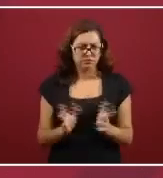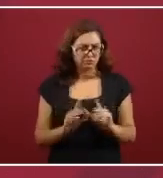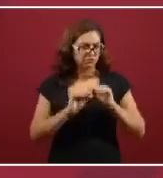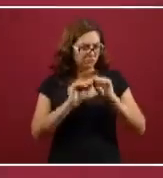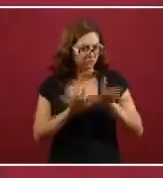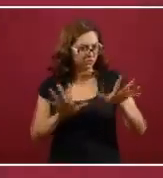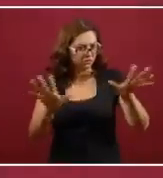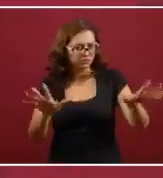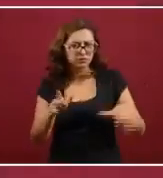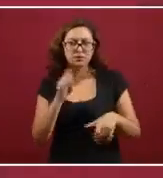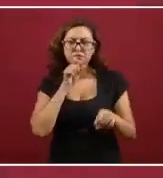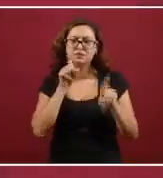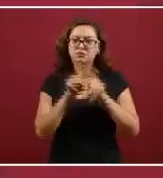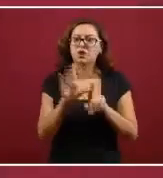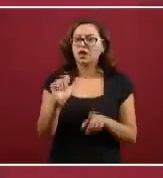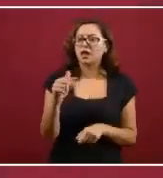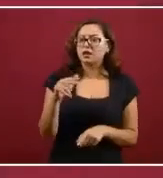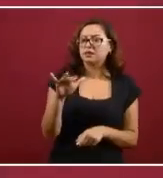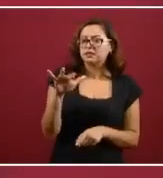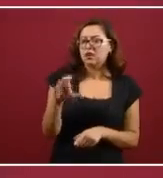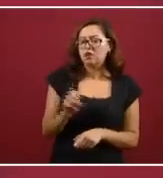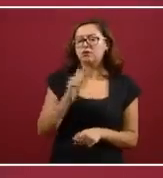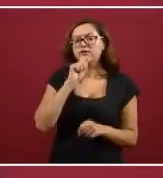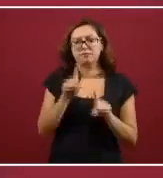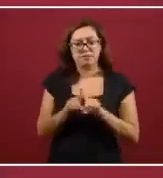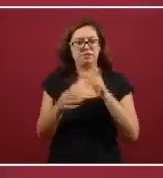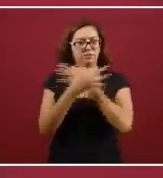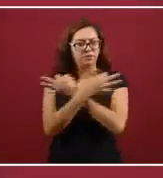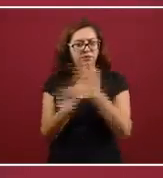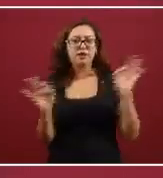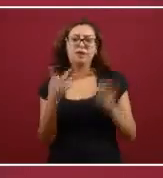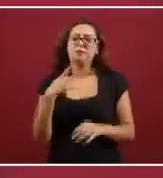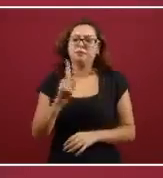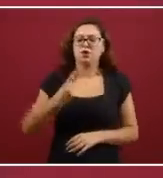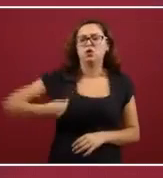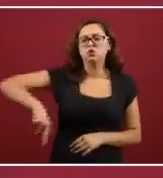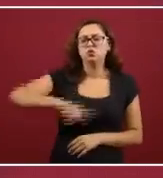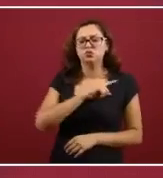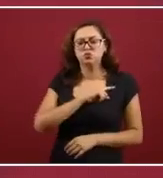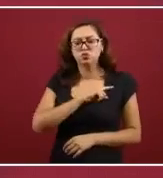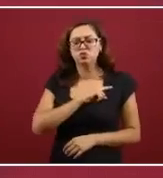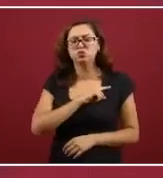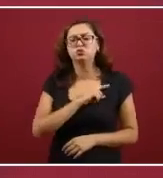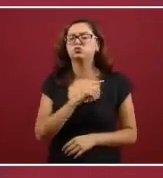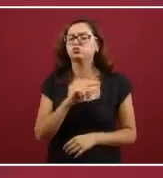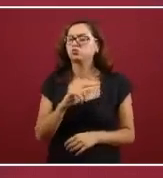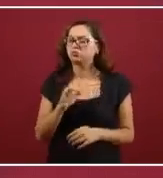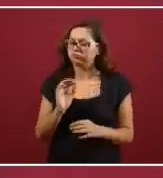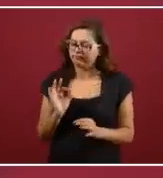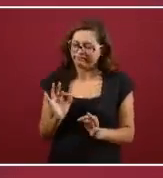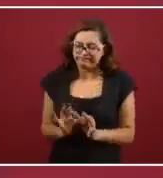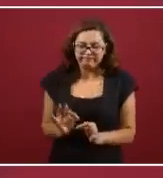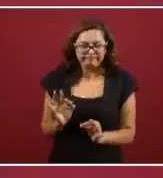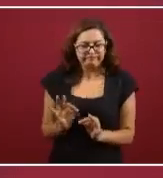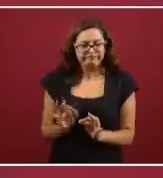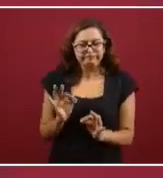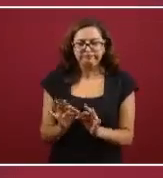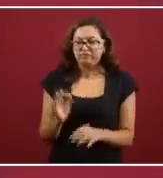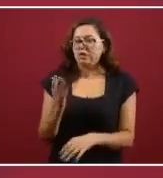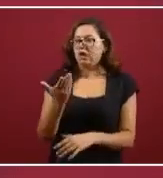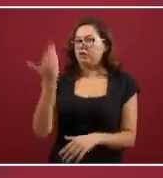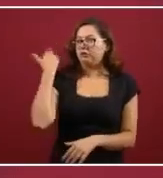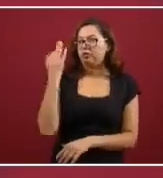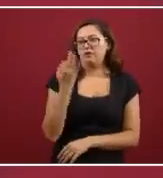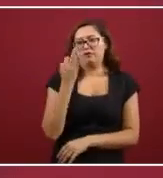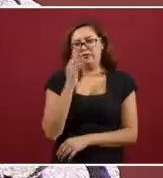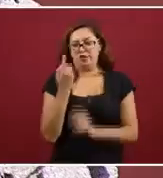se ayer sacó un boletín, pero nosotros estamos al tanto desde febrero,